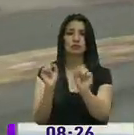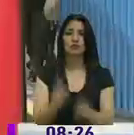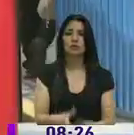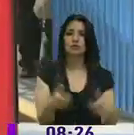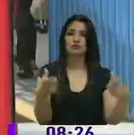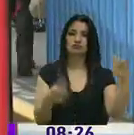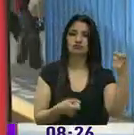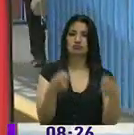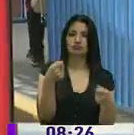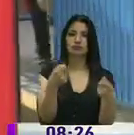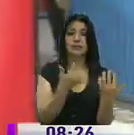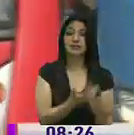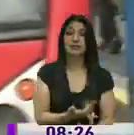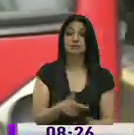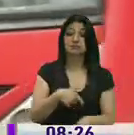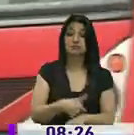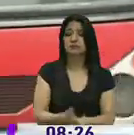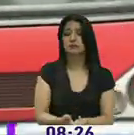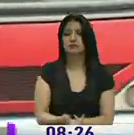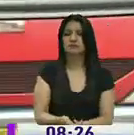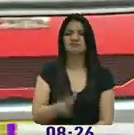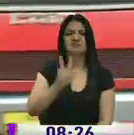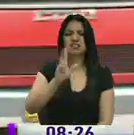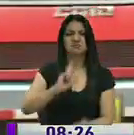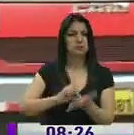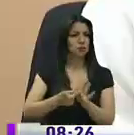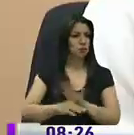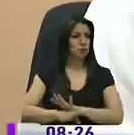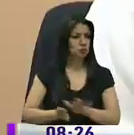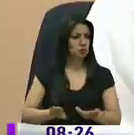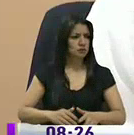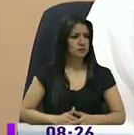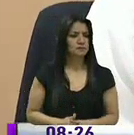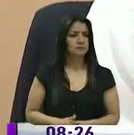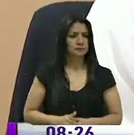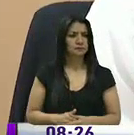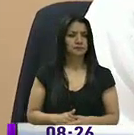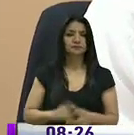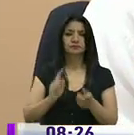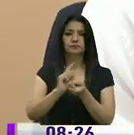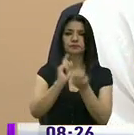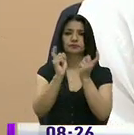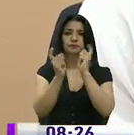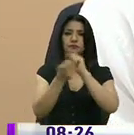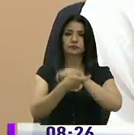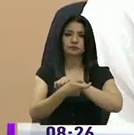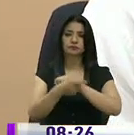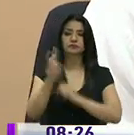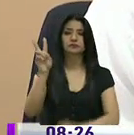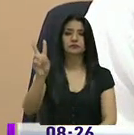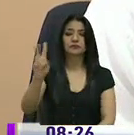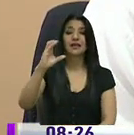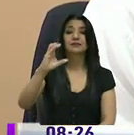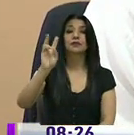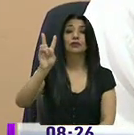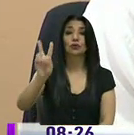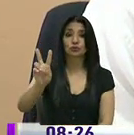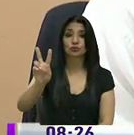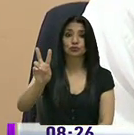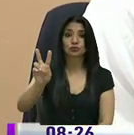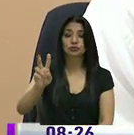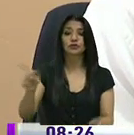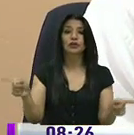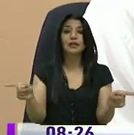tiempos de espera no mayores a 3 minutos hemos hecho una modificación en el circuito c 2 en el cual se ha optimizado